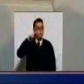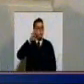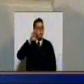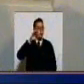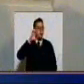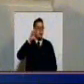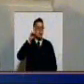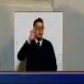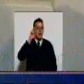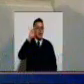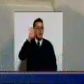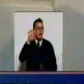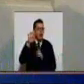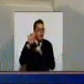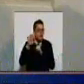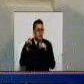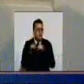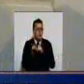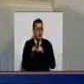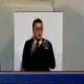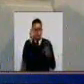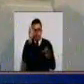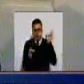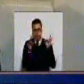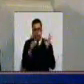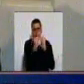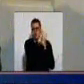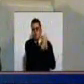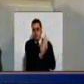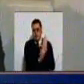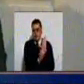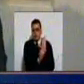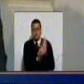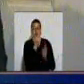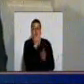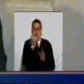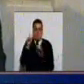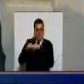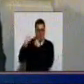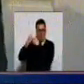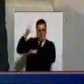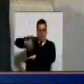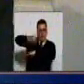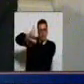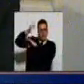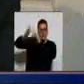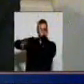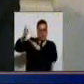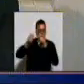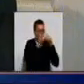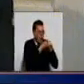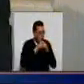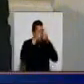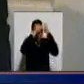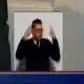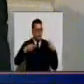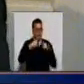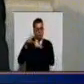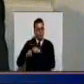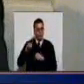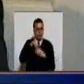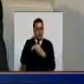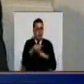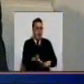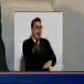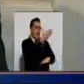jurisprudencial. ¿Qué quiere decir? Que las decisiones de las altas cortes generan precedentes legales a